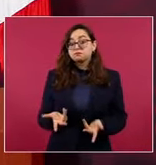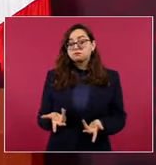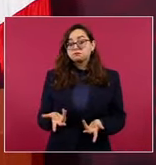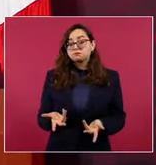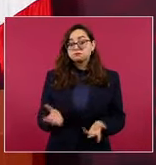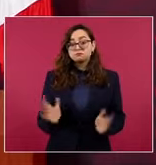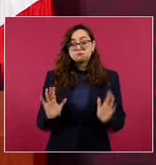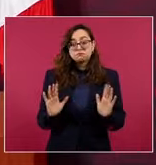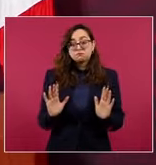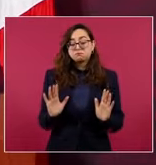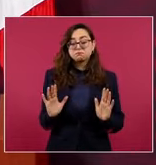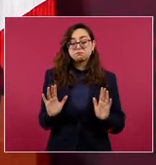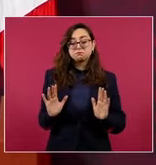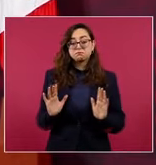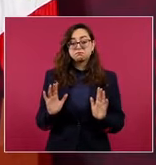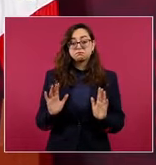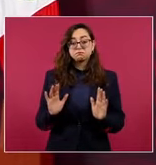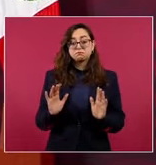los